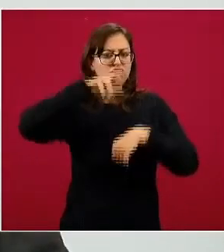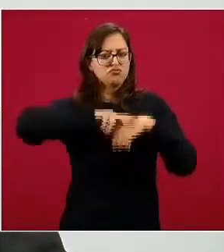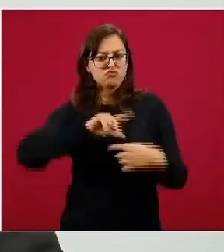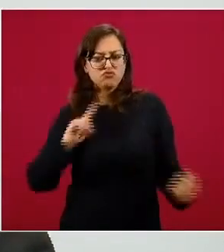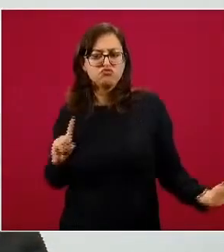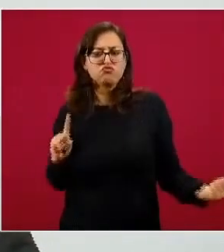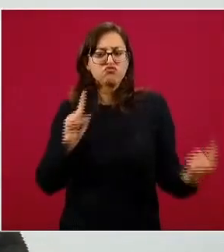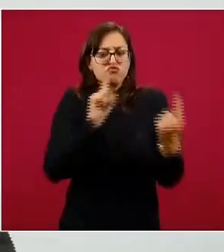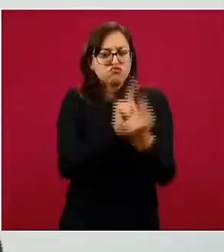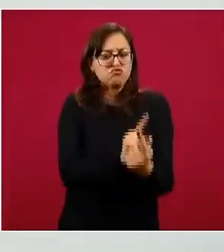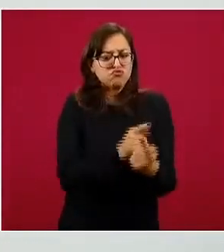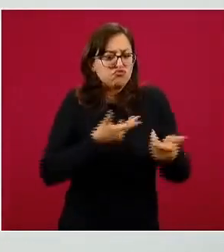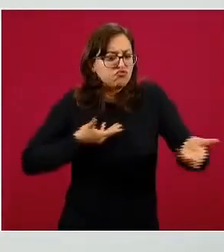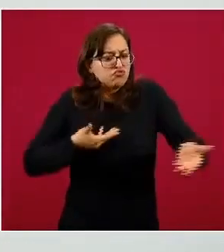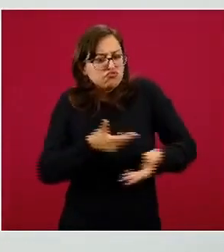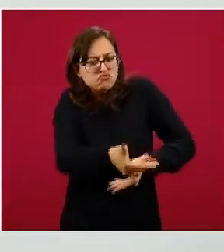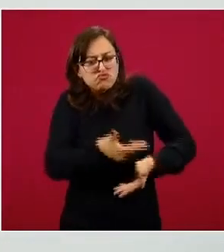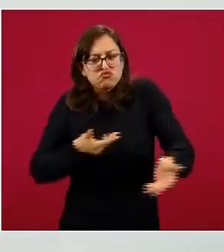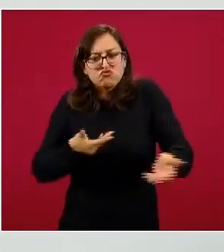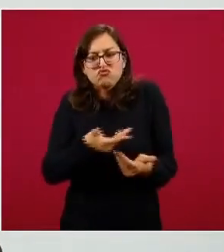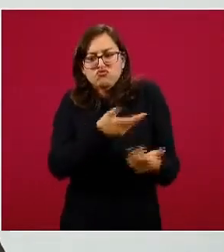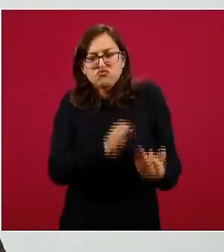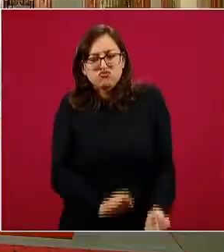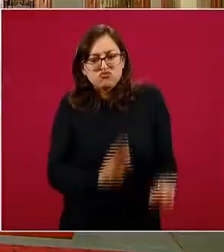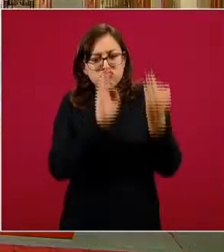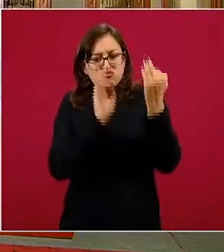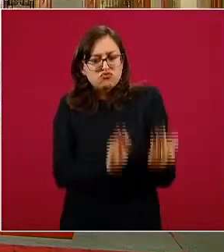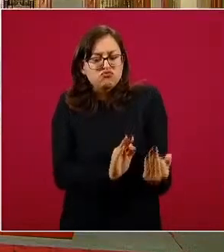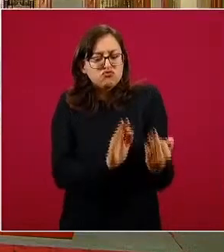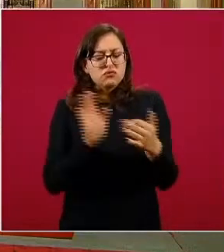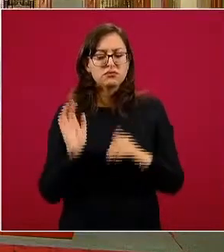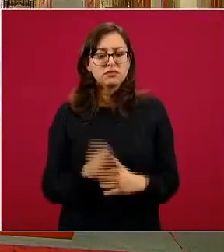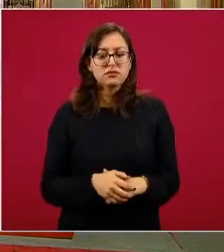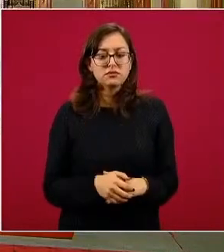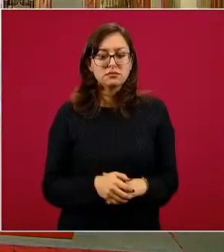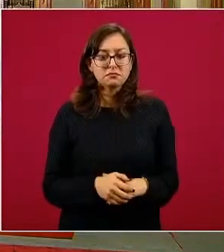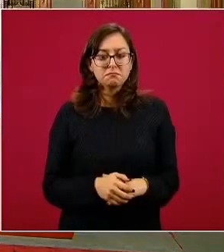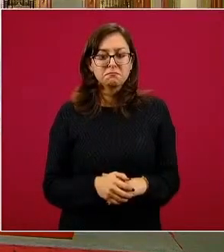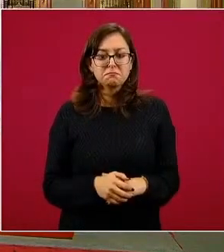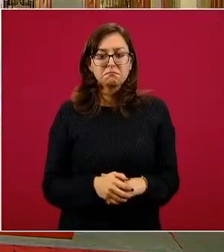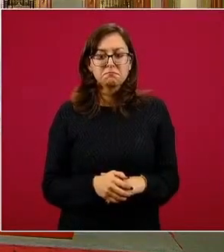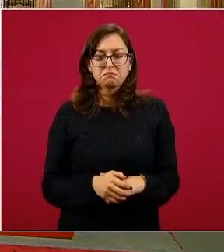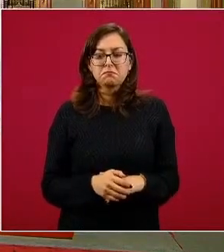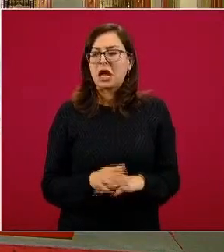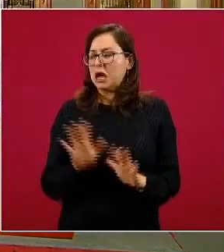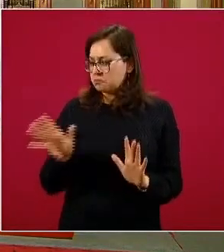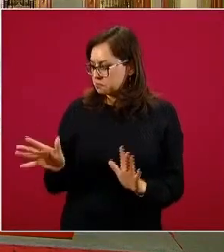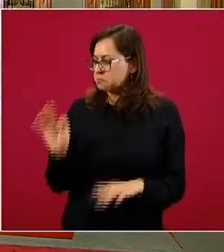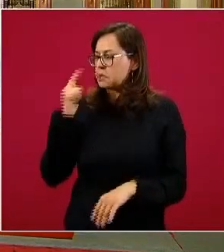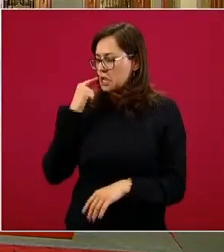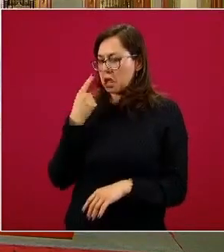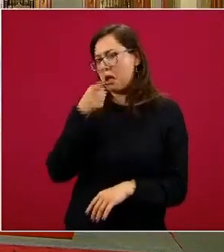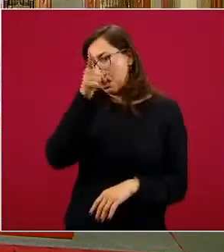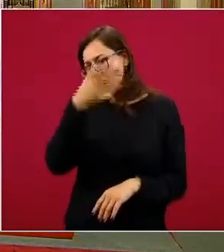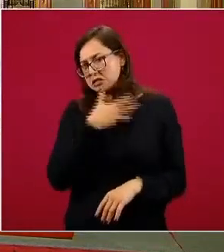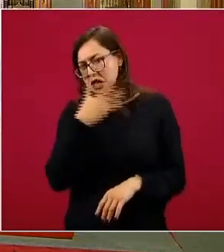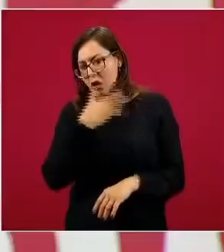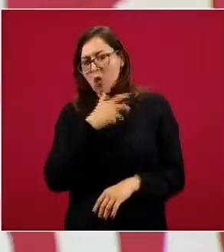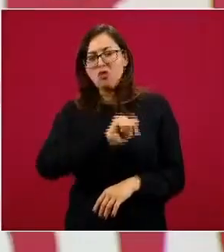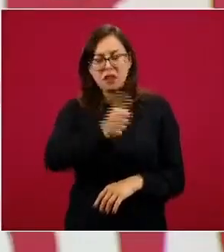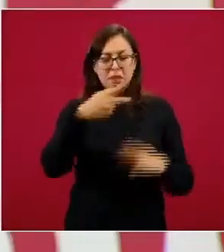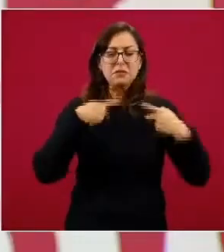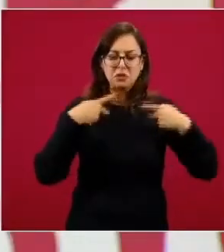general, nuestro querido y respetado amigo, el doctor David Kersenovich, y él identifica a una persona competente con experiencia en el